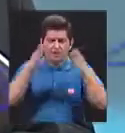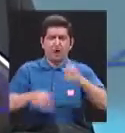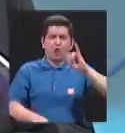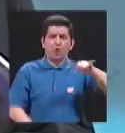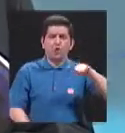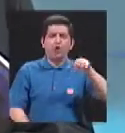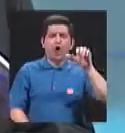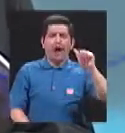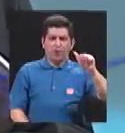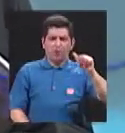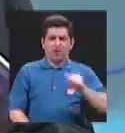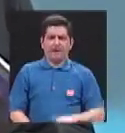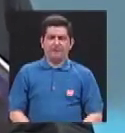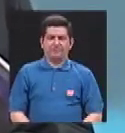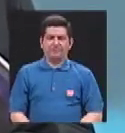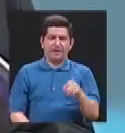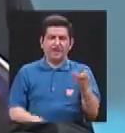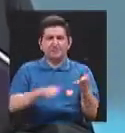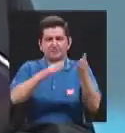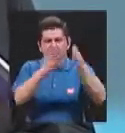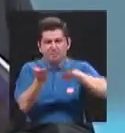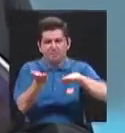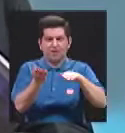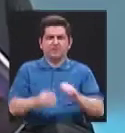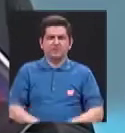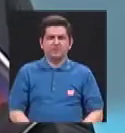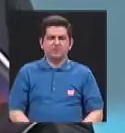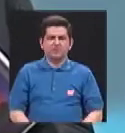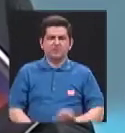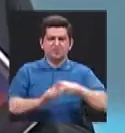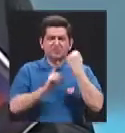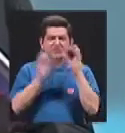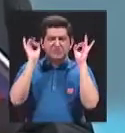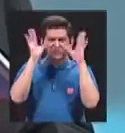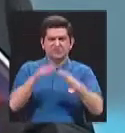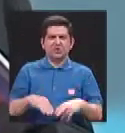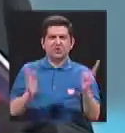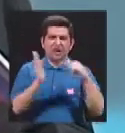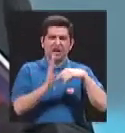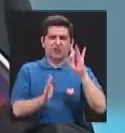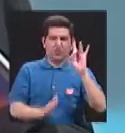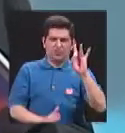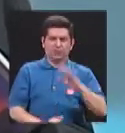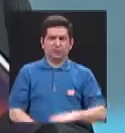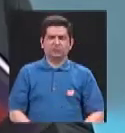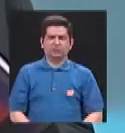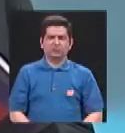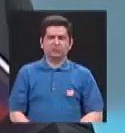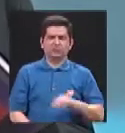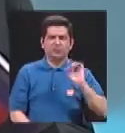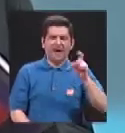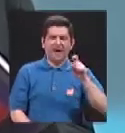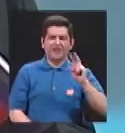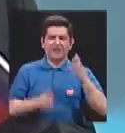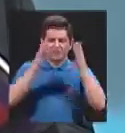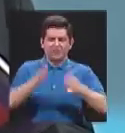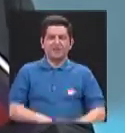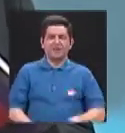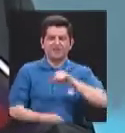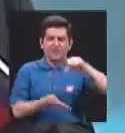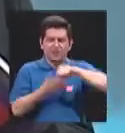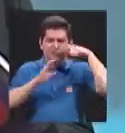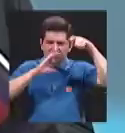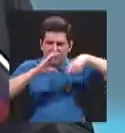al periodista Julio Acuña. Sí, así es. Fallecido por un hecho trágico en el 2008, ex compañero